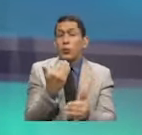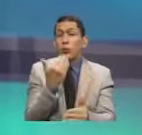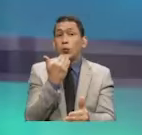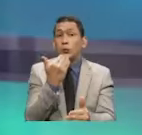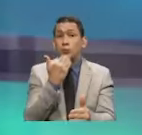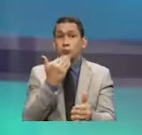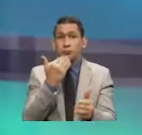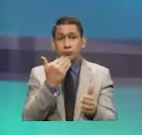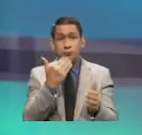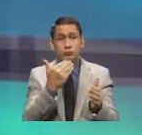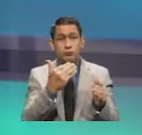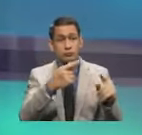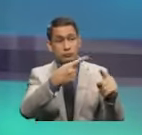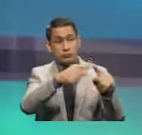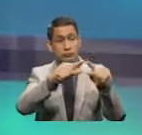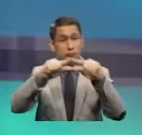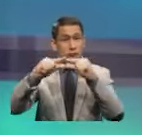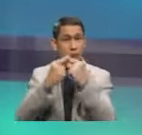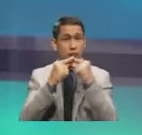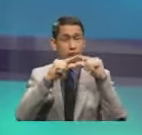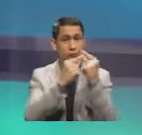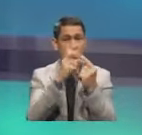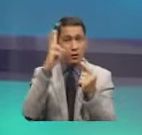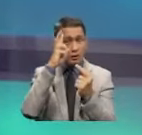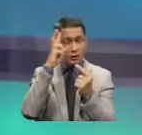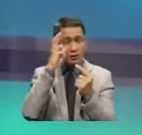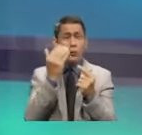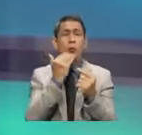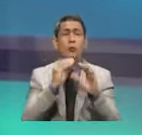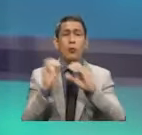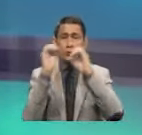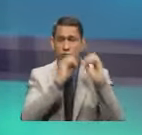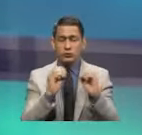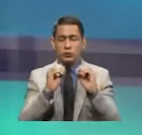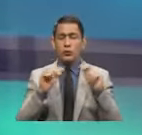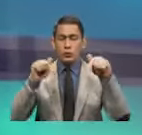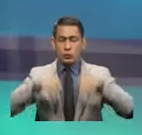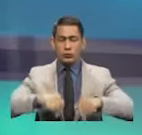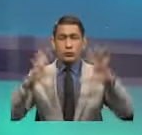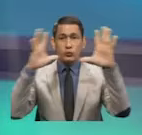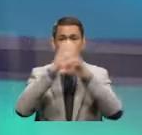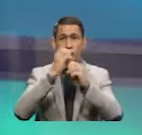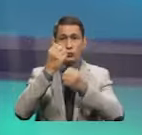actuaban las diferentes bandas. Esto y más, no se olviden esta noche en el noticiero Tercera Emisión.